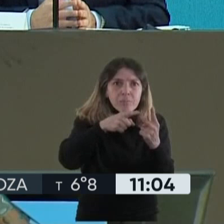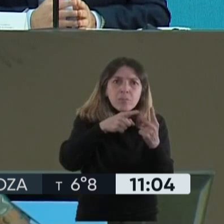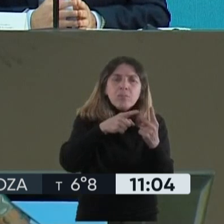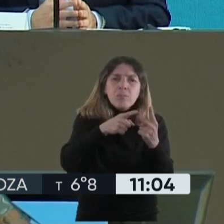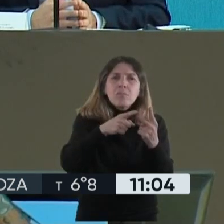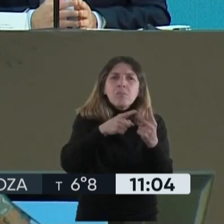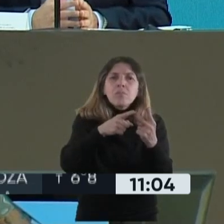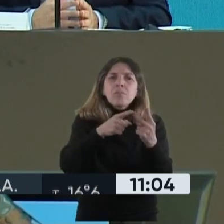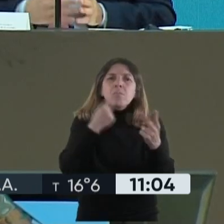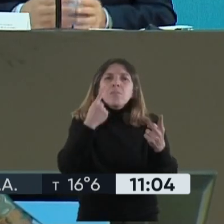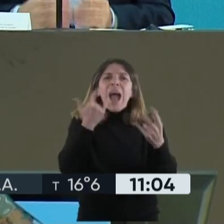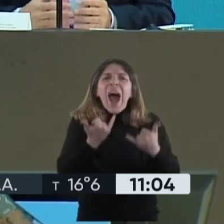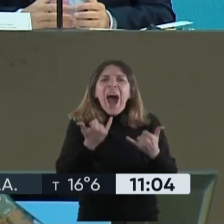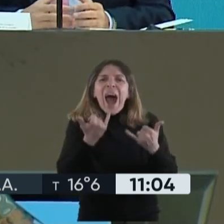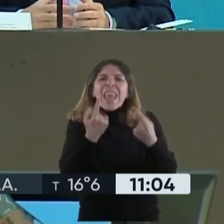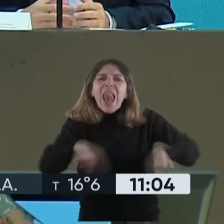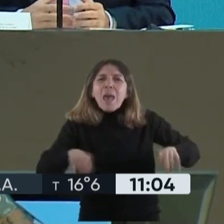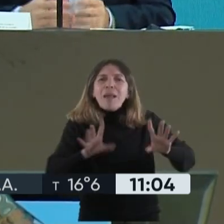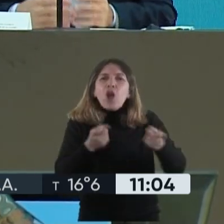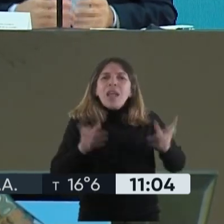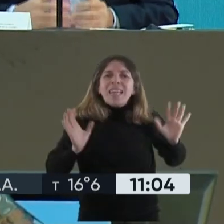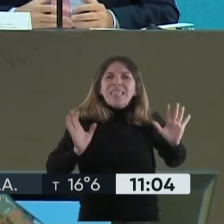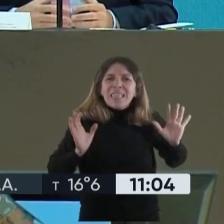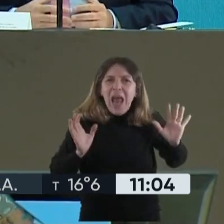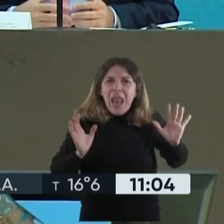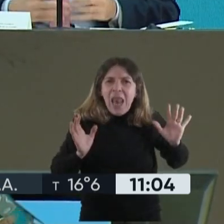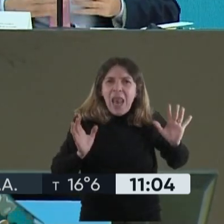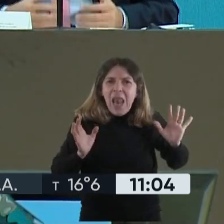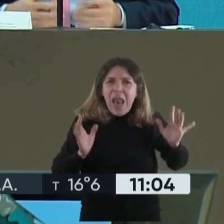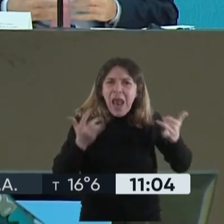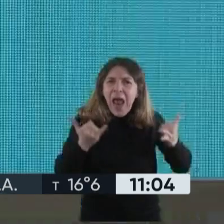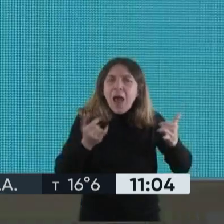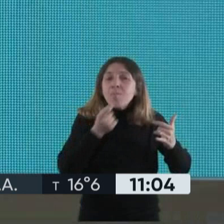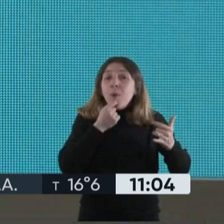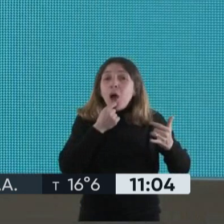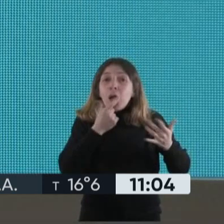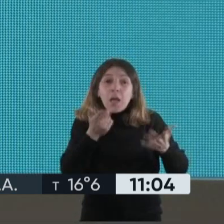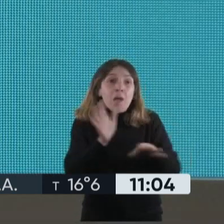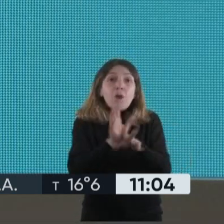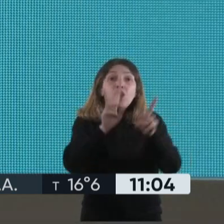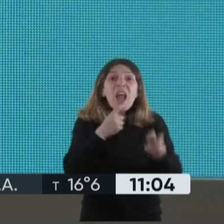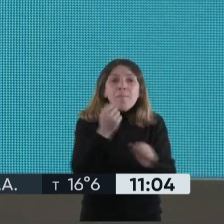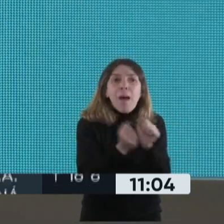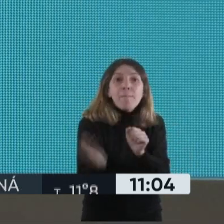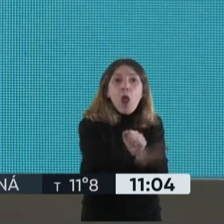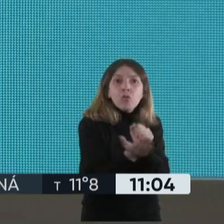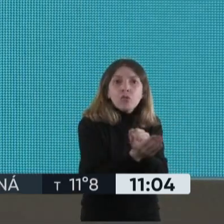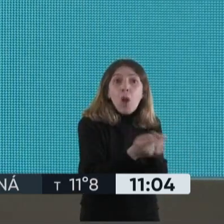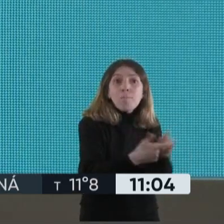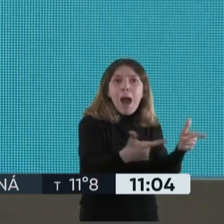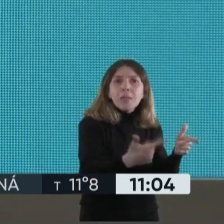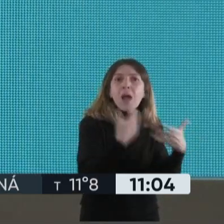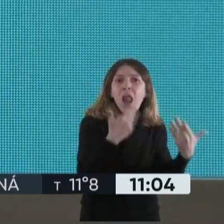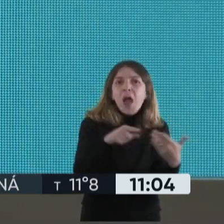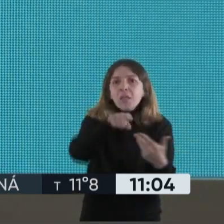contar con la infraestructura necesaria para que un aumento en la escala de producción sea posible. Y esto